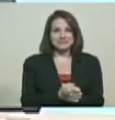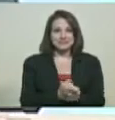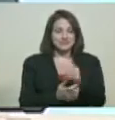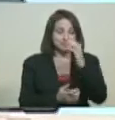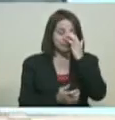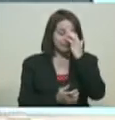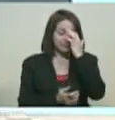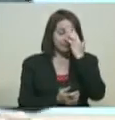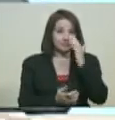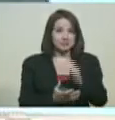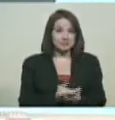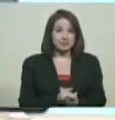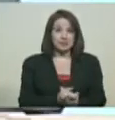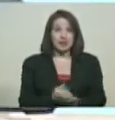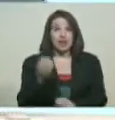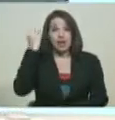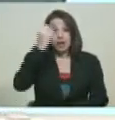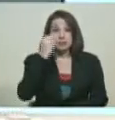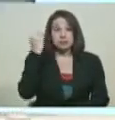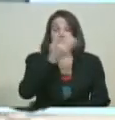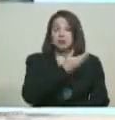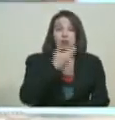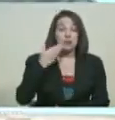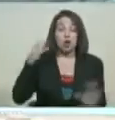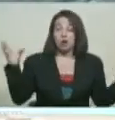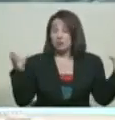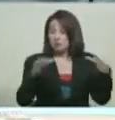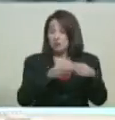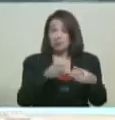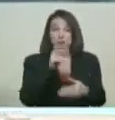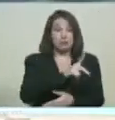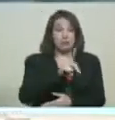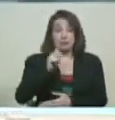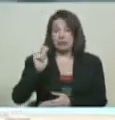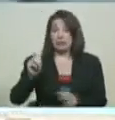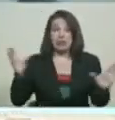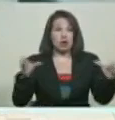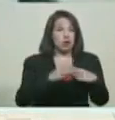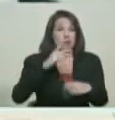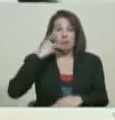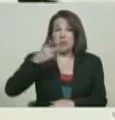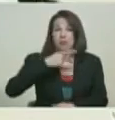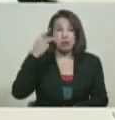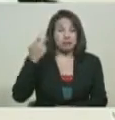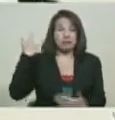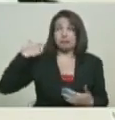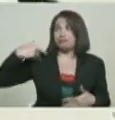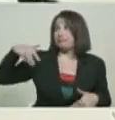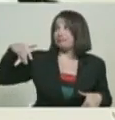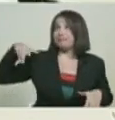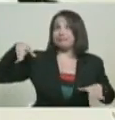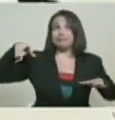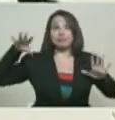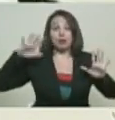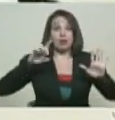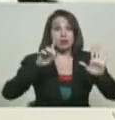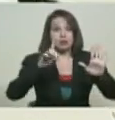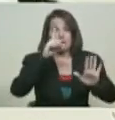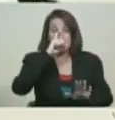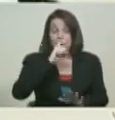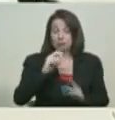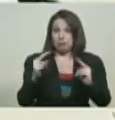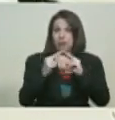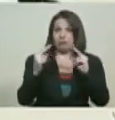creo que es la mejor reunión del gran polo patriótico en no sé en los seis años que lo conozco